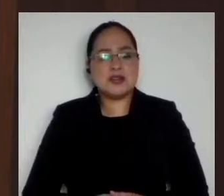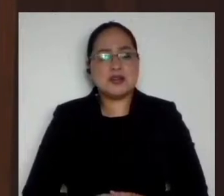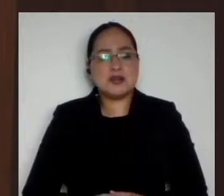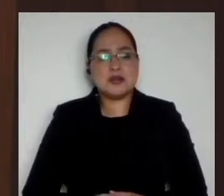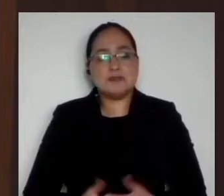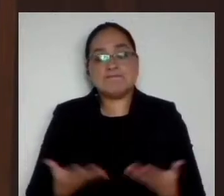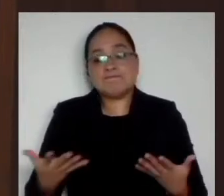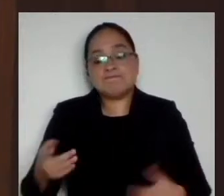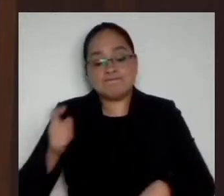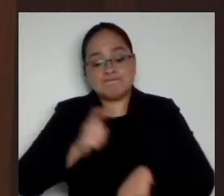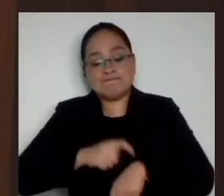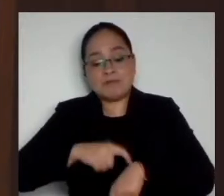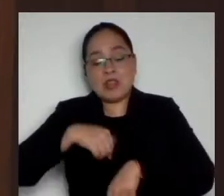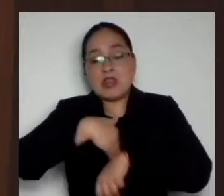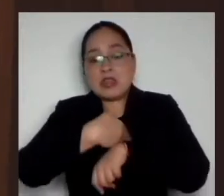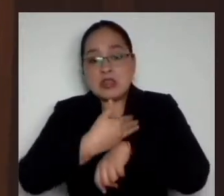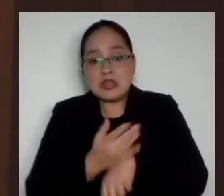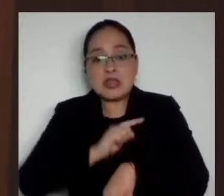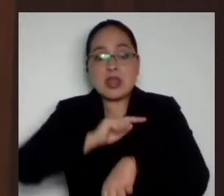el tiempo.